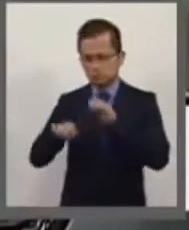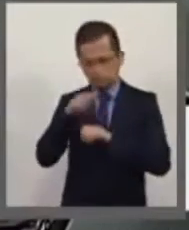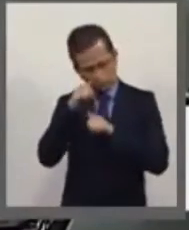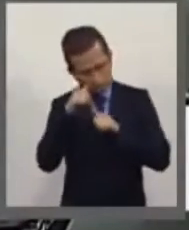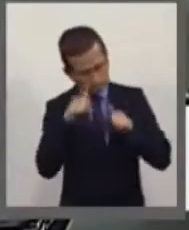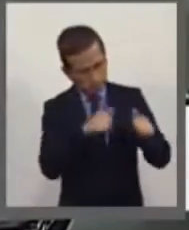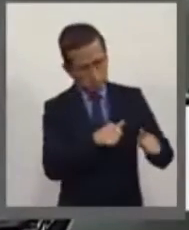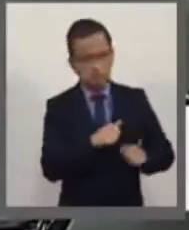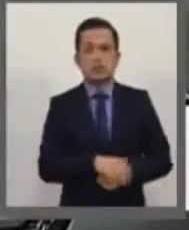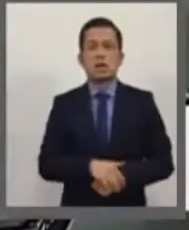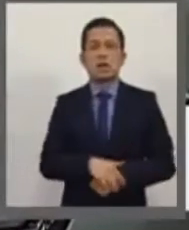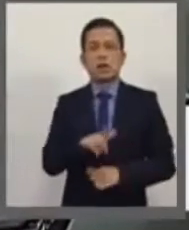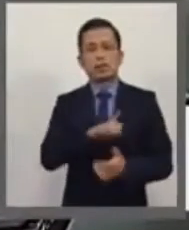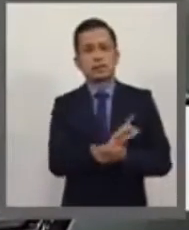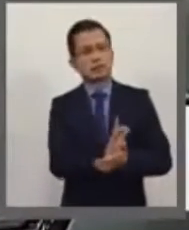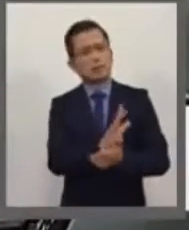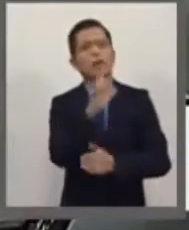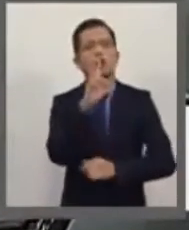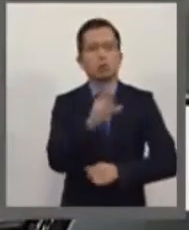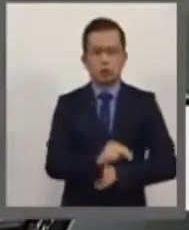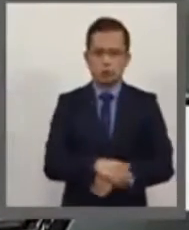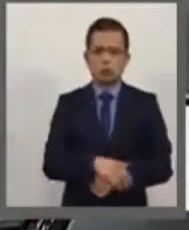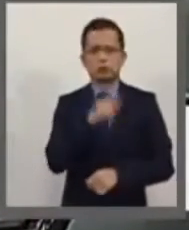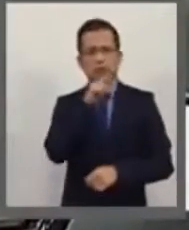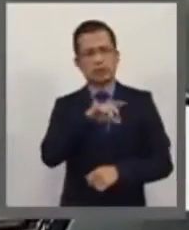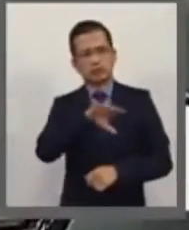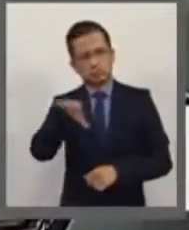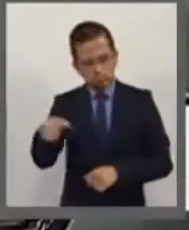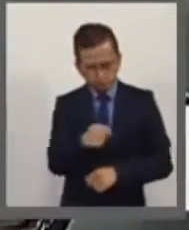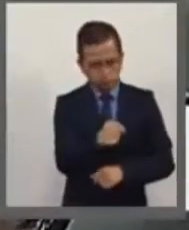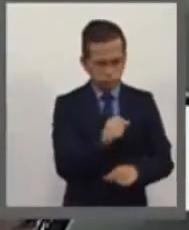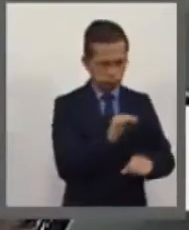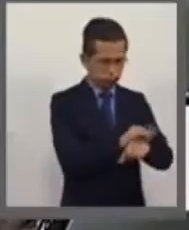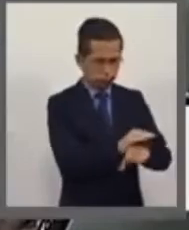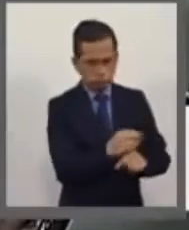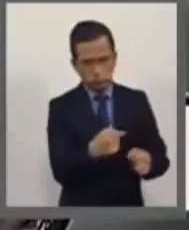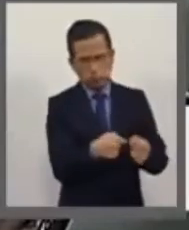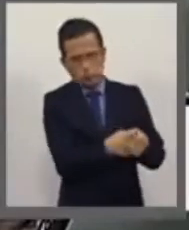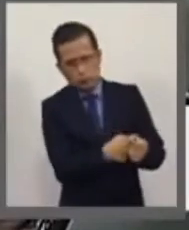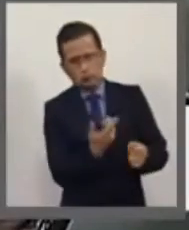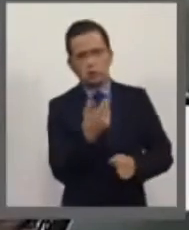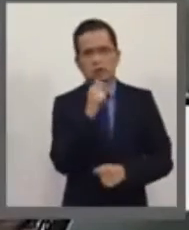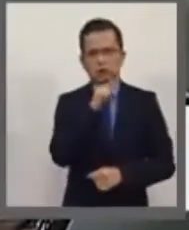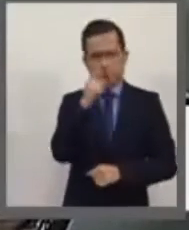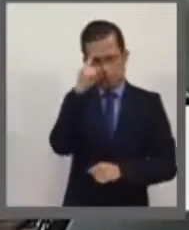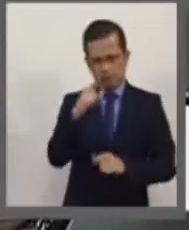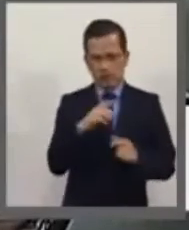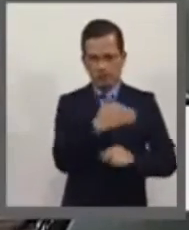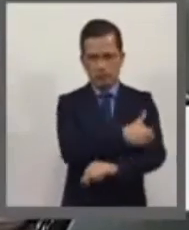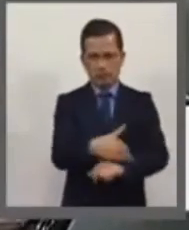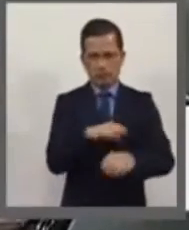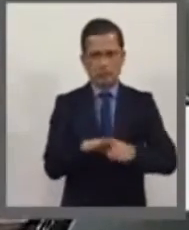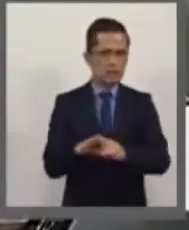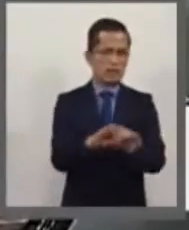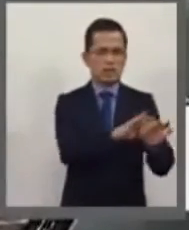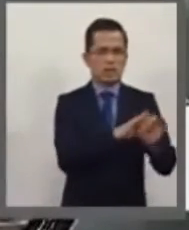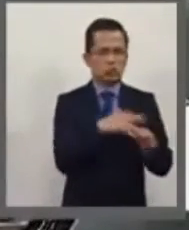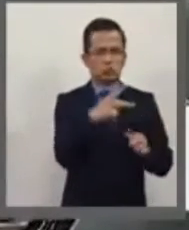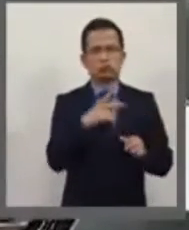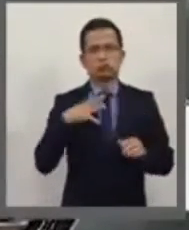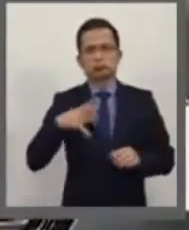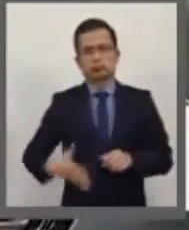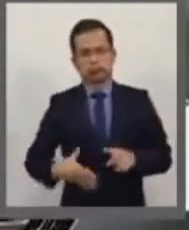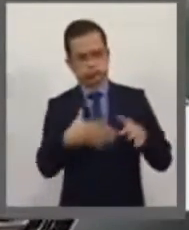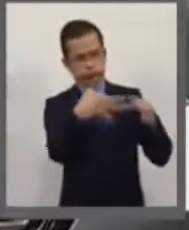atención consular, a no discriminación, al asilo, al refugio, a la protección, a la unidad familiar, a la dignidad humana, a no